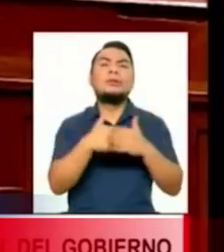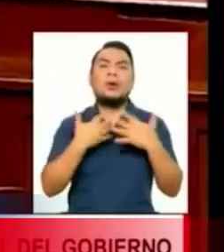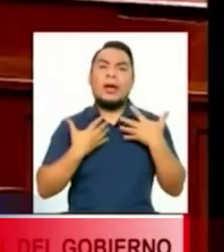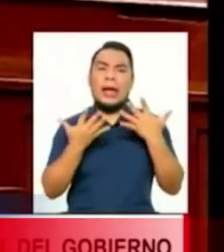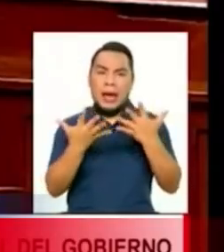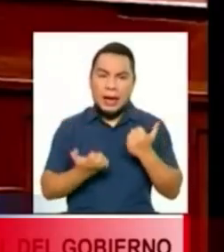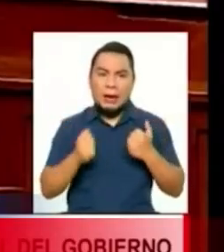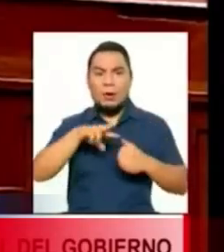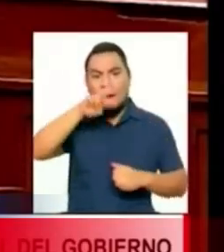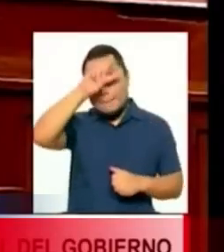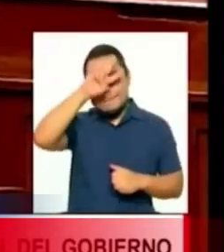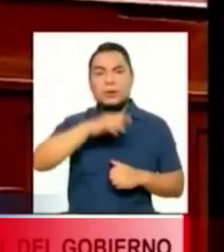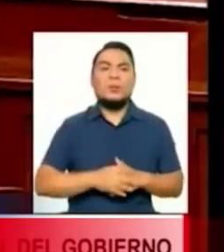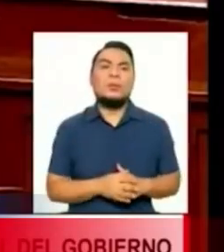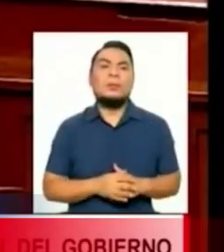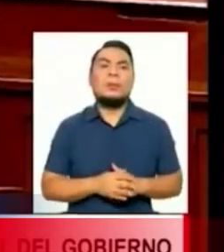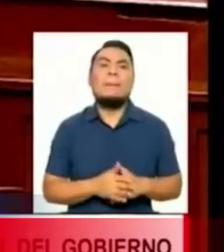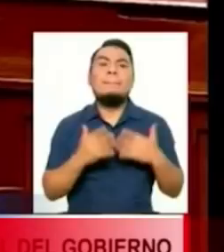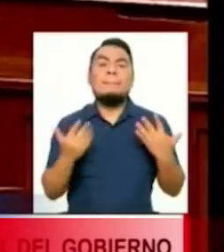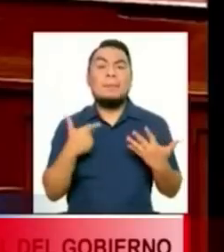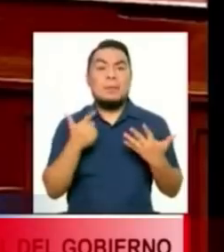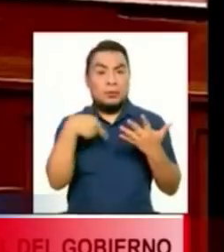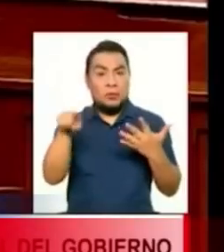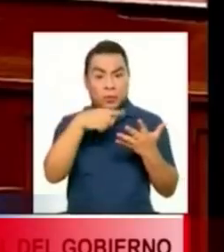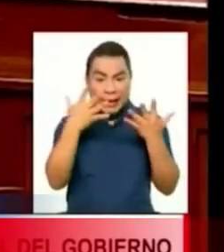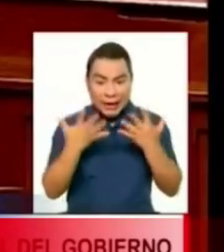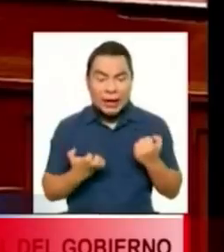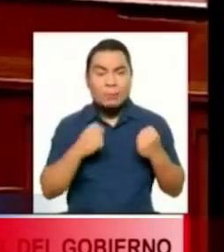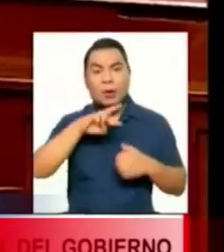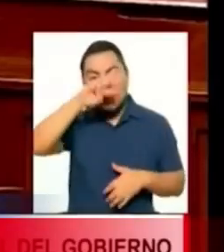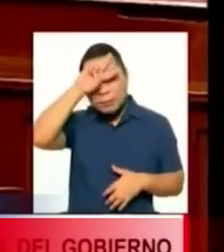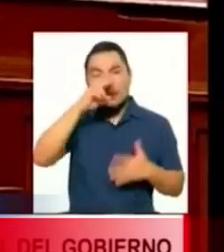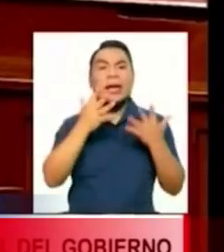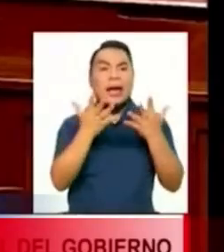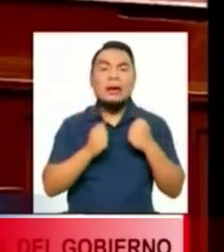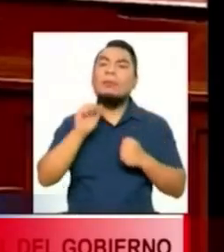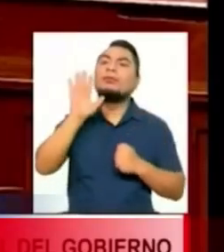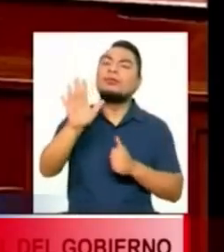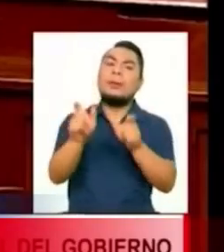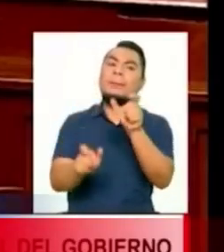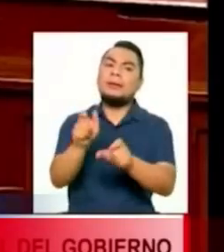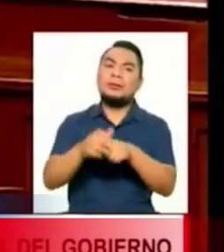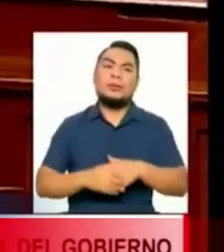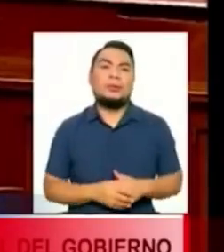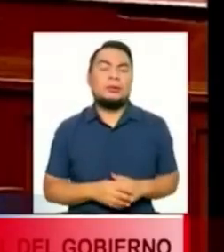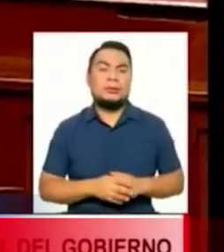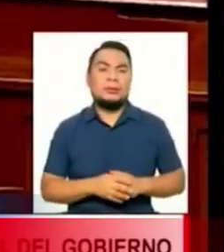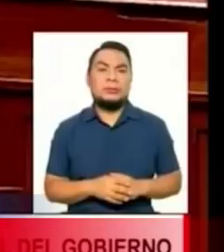todos queremos al Perú. Y si queremos al Perú, queremos a su gente.